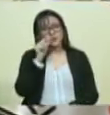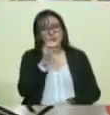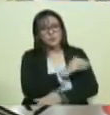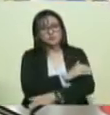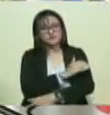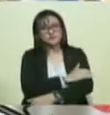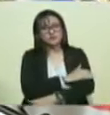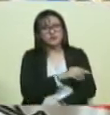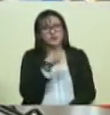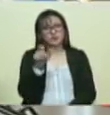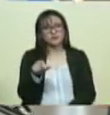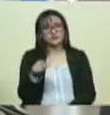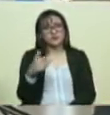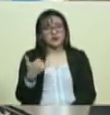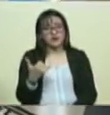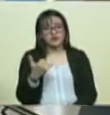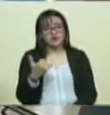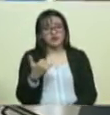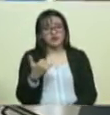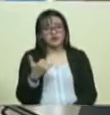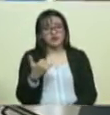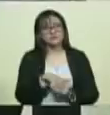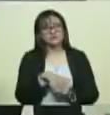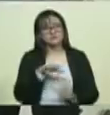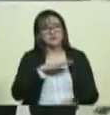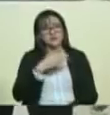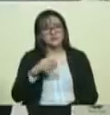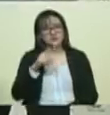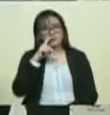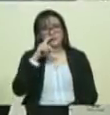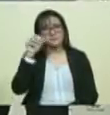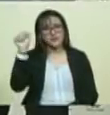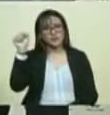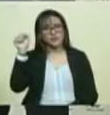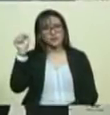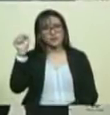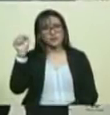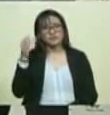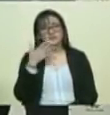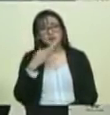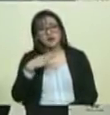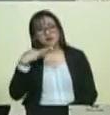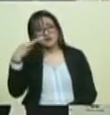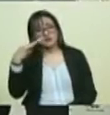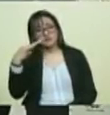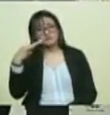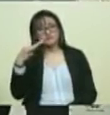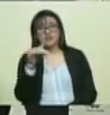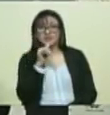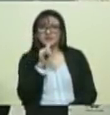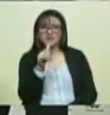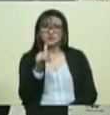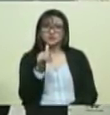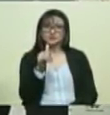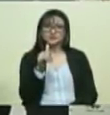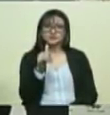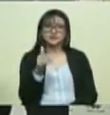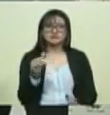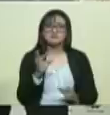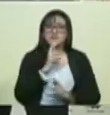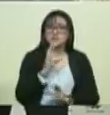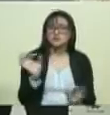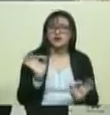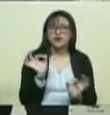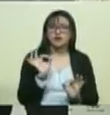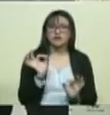y él desde este mismo escenario ha el presidente Nicolás Maduro, quien opta a la reelección, y sobre esas denuncias todavía no ha habido